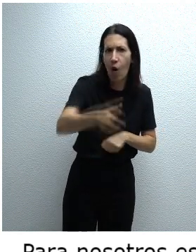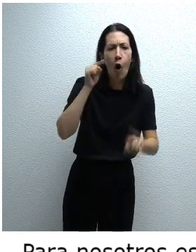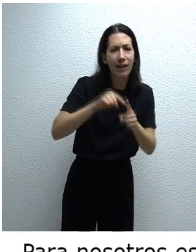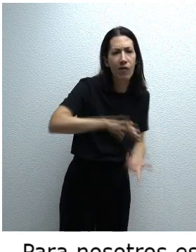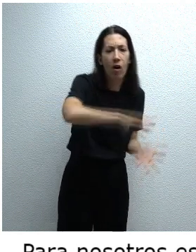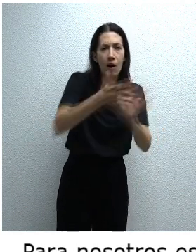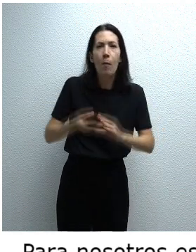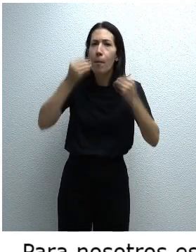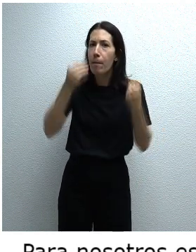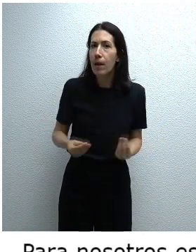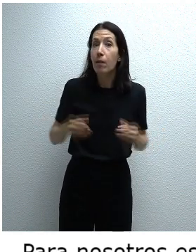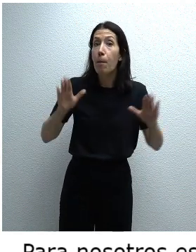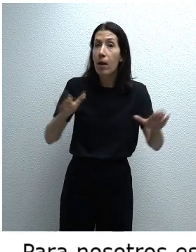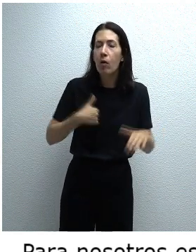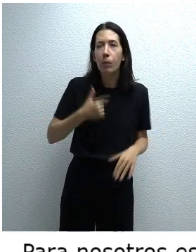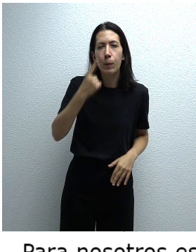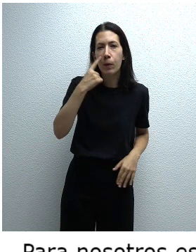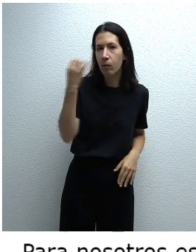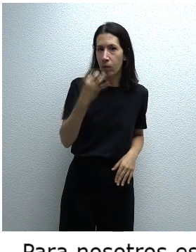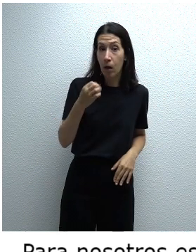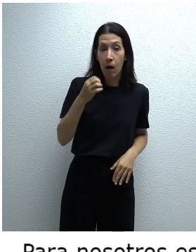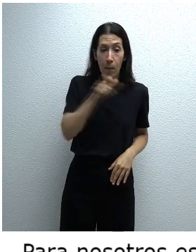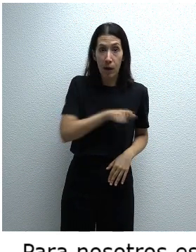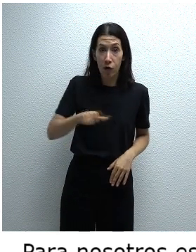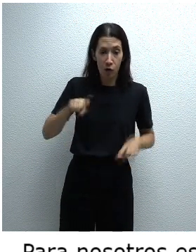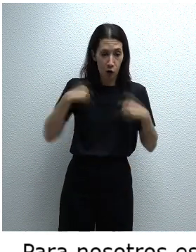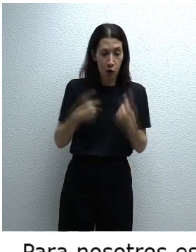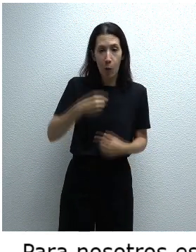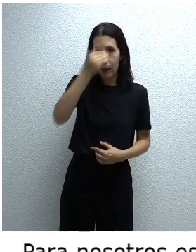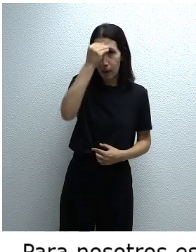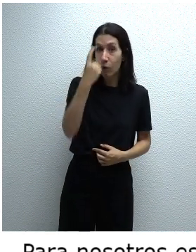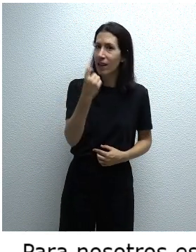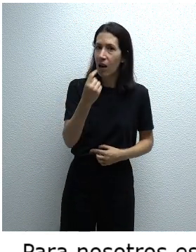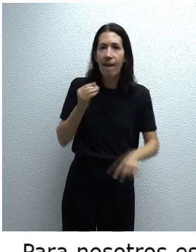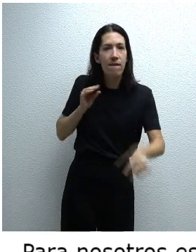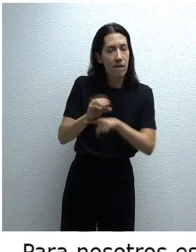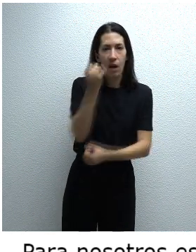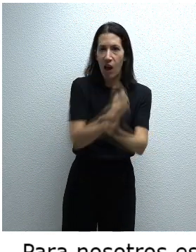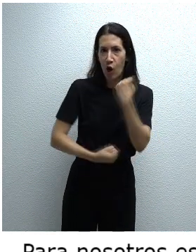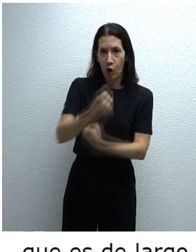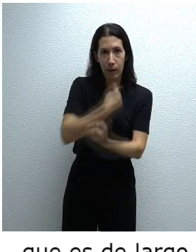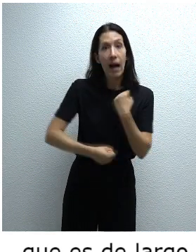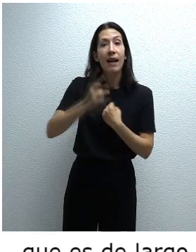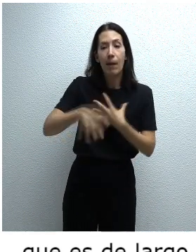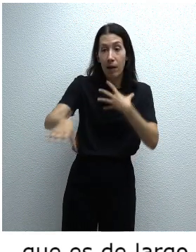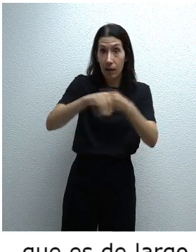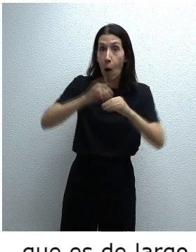Pero fundamentalmente para nosotros tiene que haber esa inversión económica, esa previsión presupuestaria y un plan